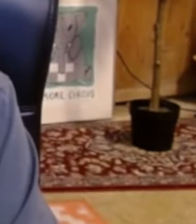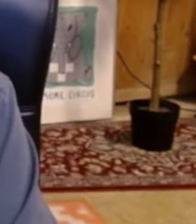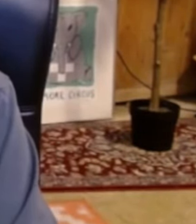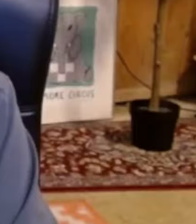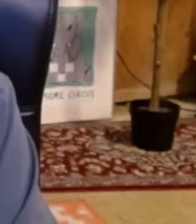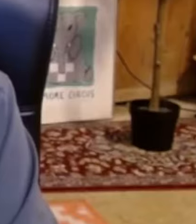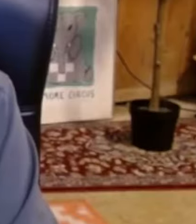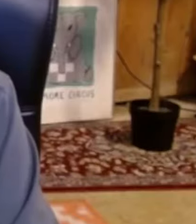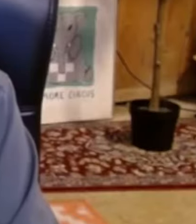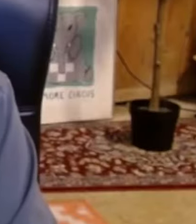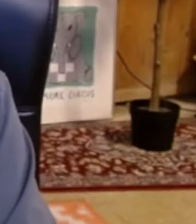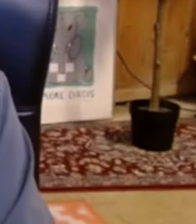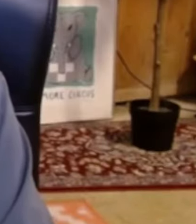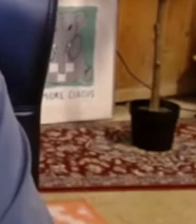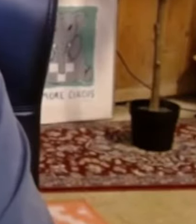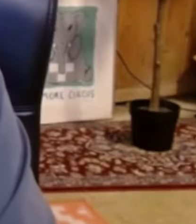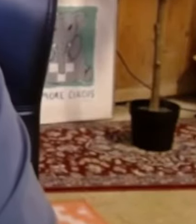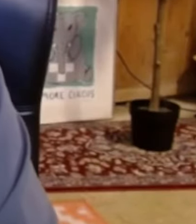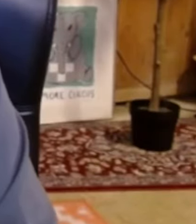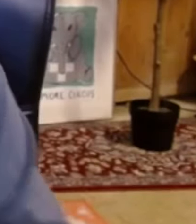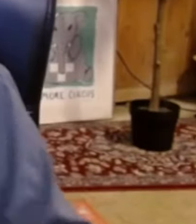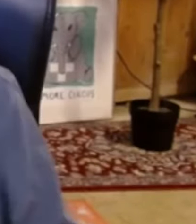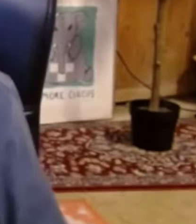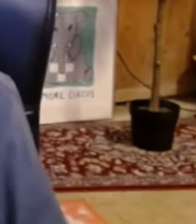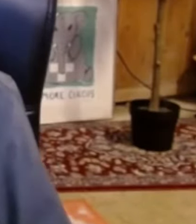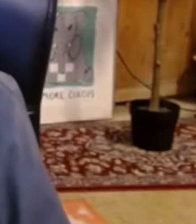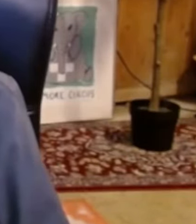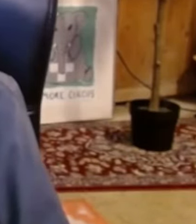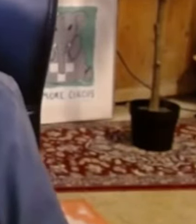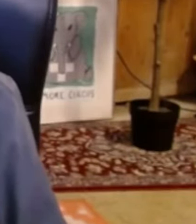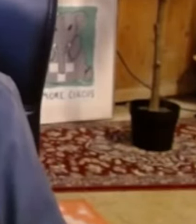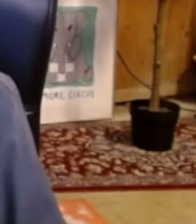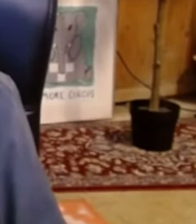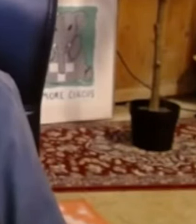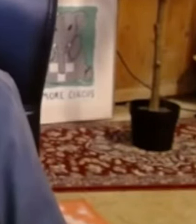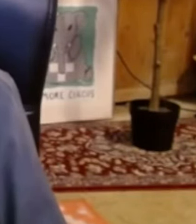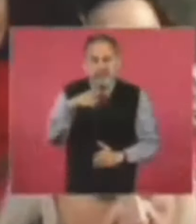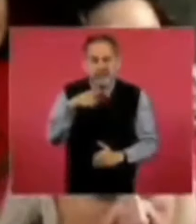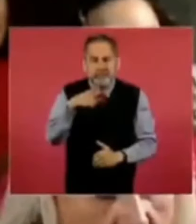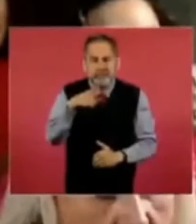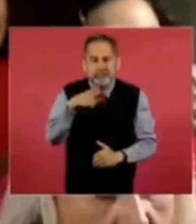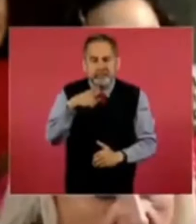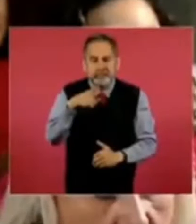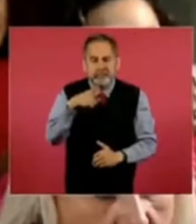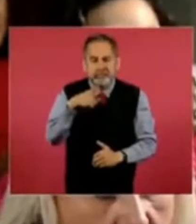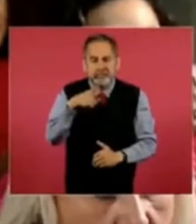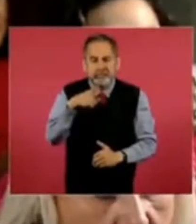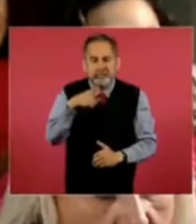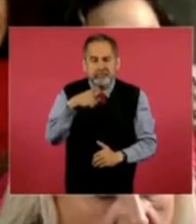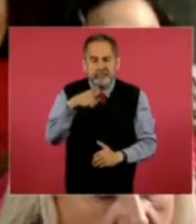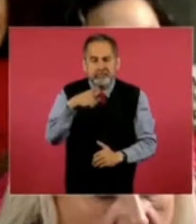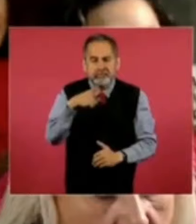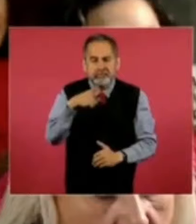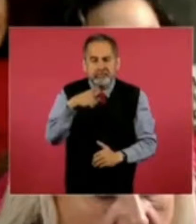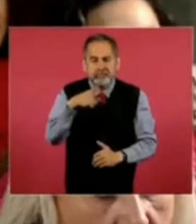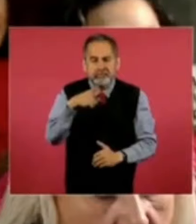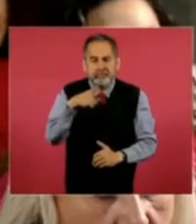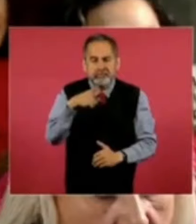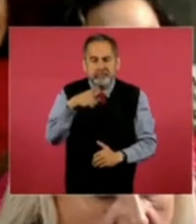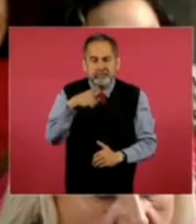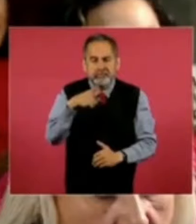Ramírez, burlándose de ella bien grueso, ¿eh? Hasta yo me sentí mal por Reinaide, porque no sé si no lo